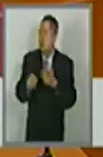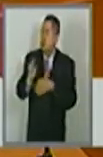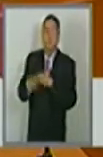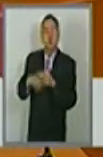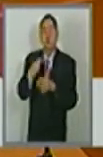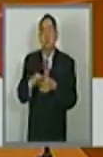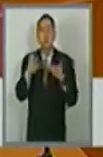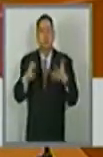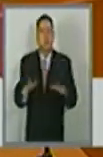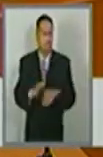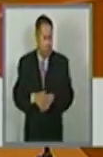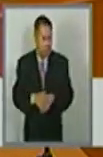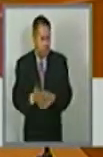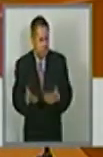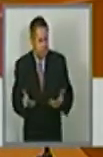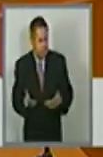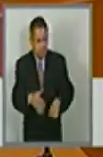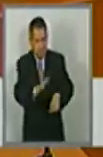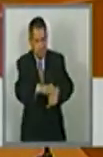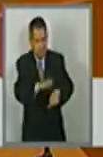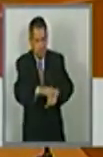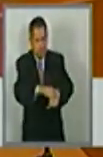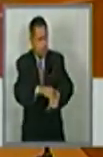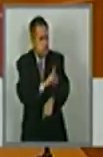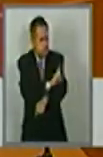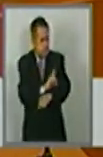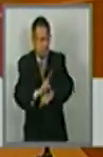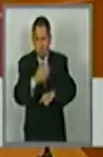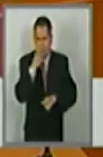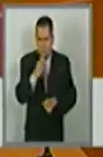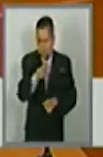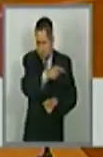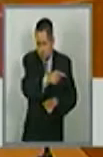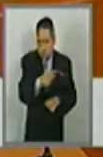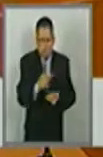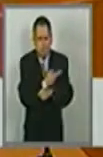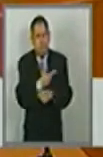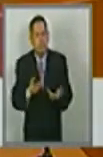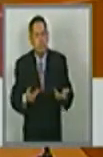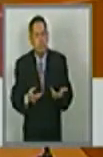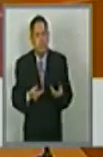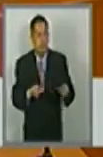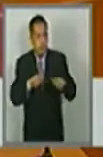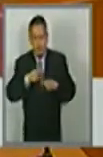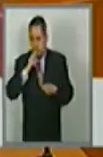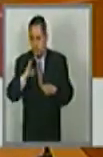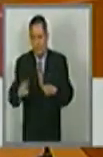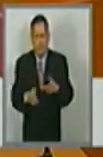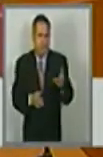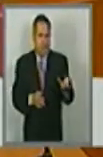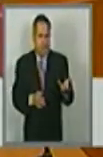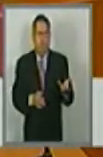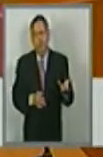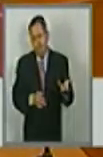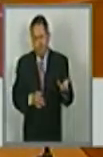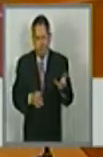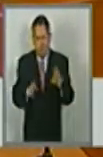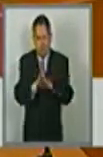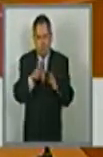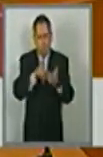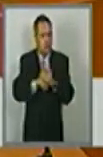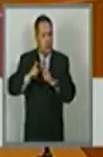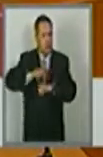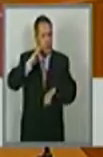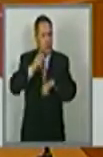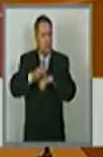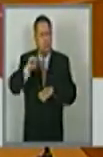se hacía para exhortar al gobierno delegacional de Coyoacán se asuma en sus términos por parte de esa